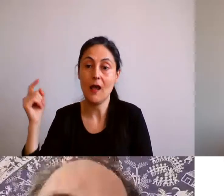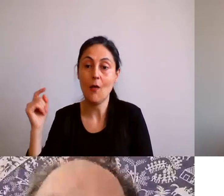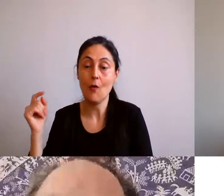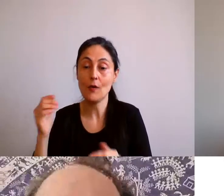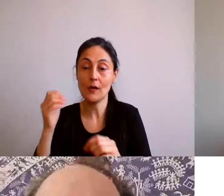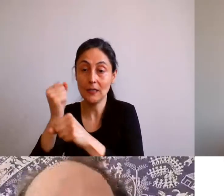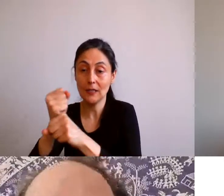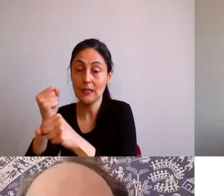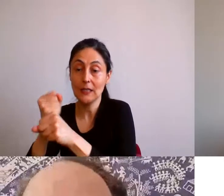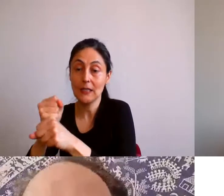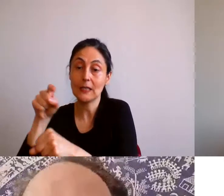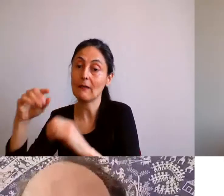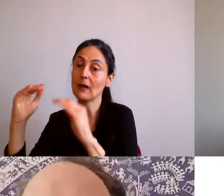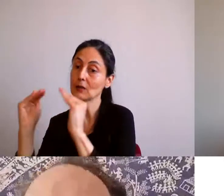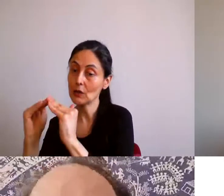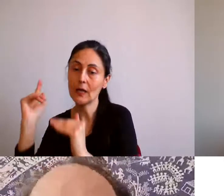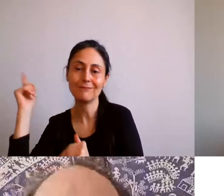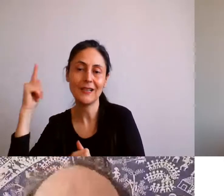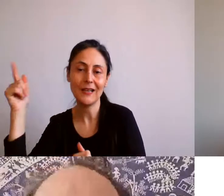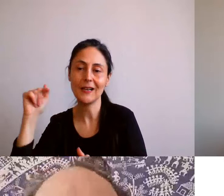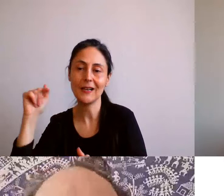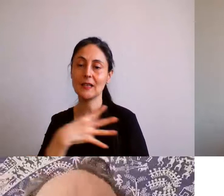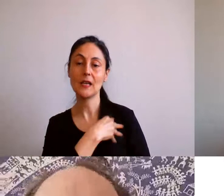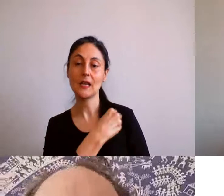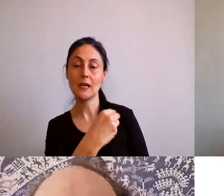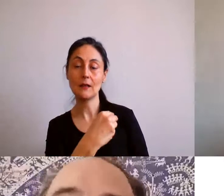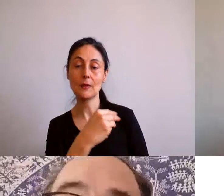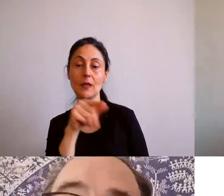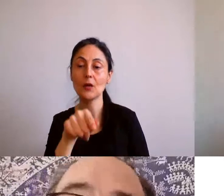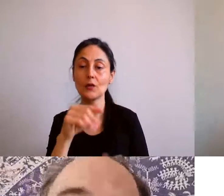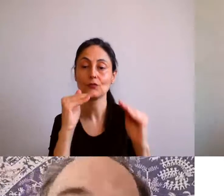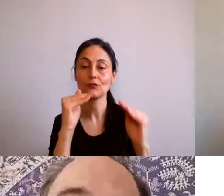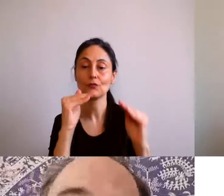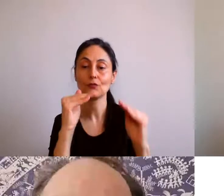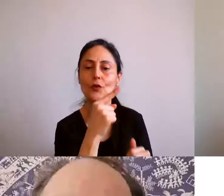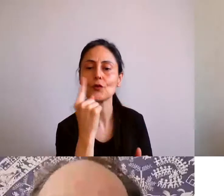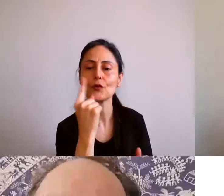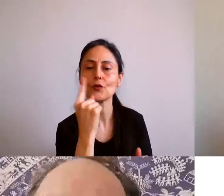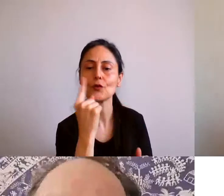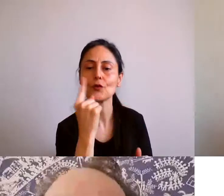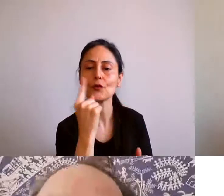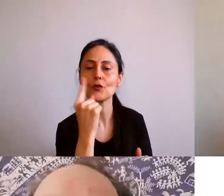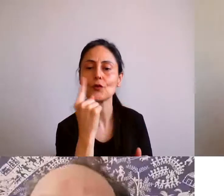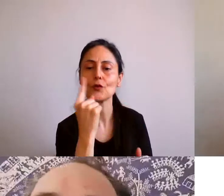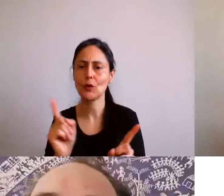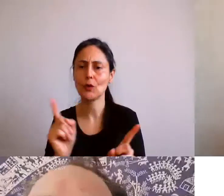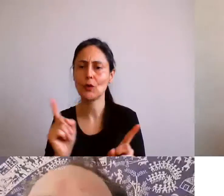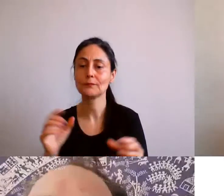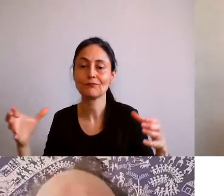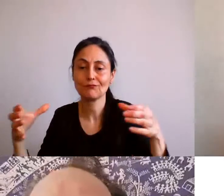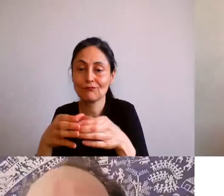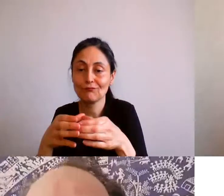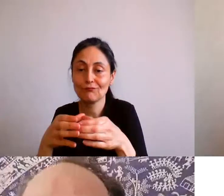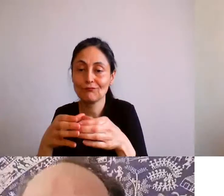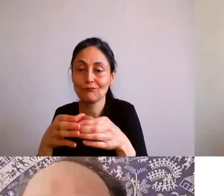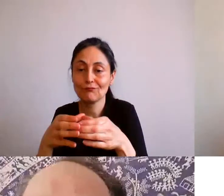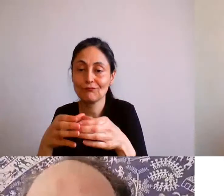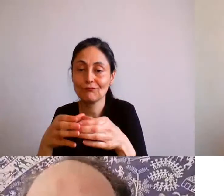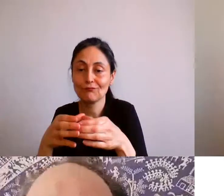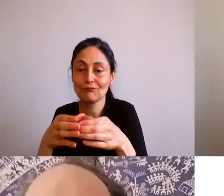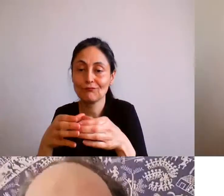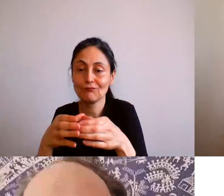mis hijos, cada uno le exigen como si no hubiera nadie más en la casa. Entonces, me imagino que así nos pasa a todos los que tenemos hijos e hijas,